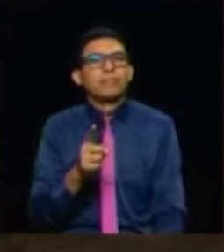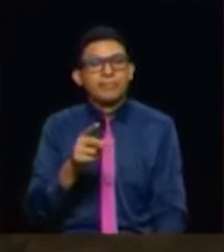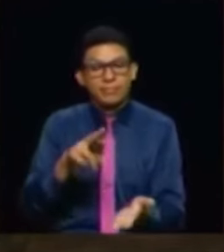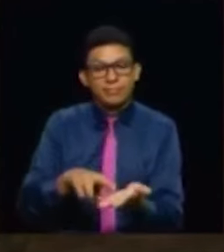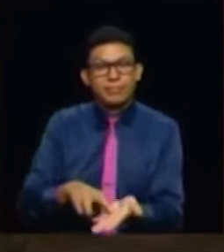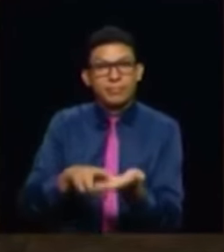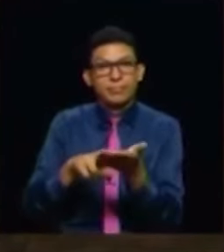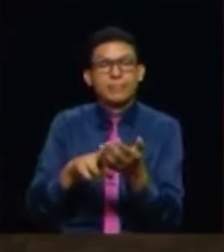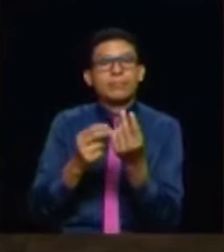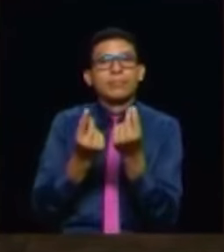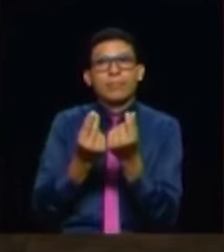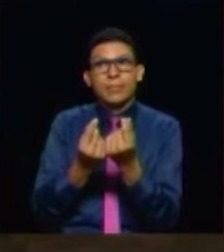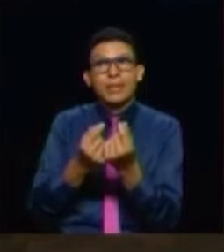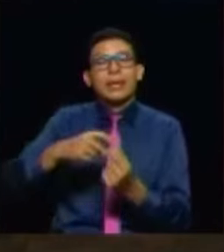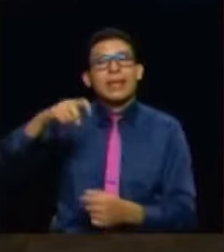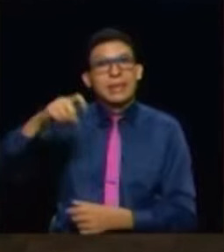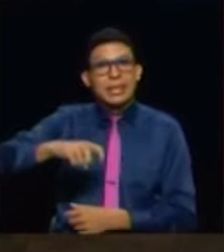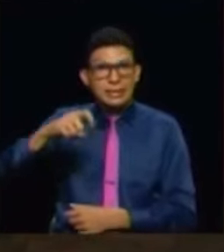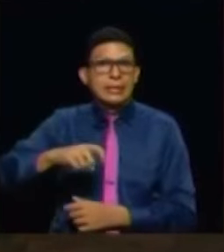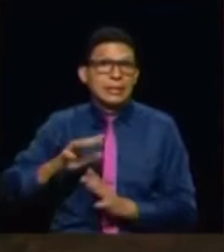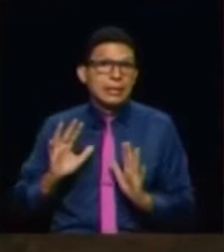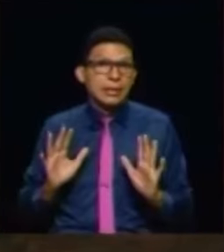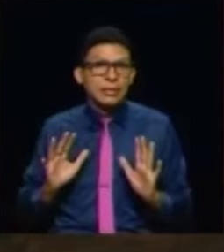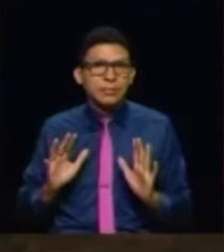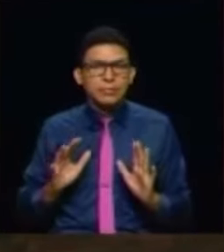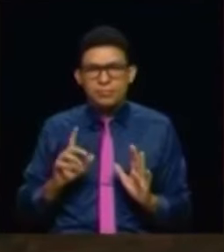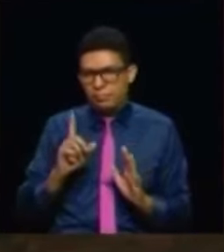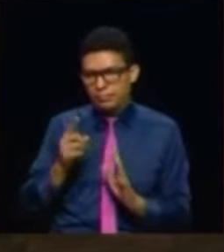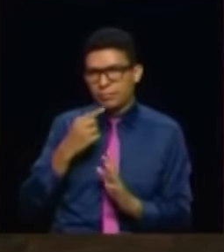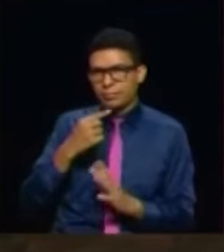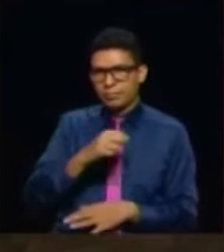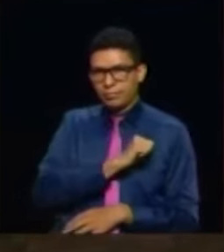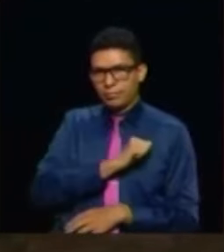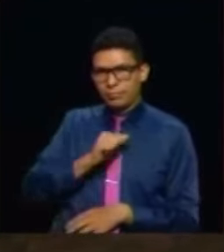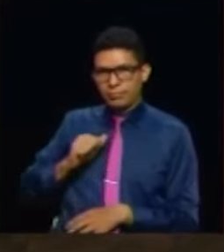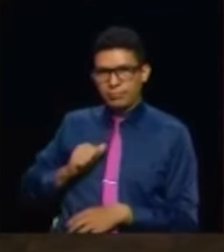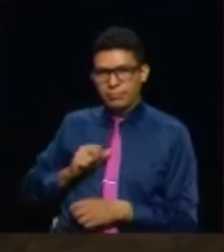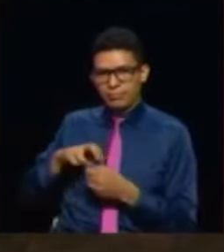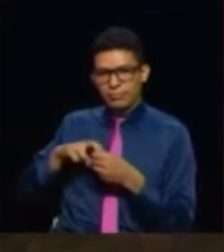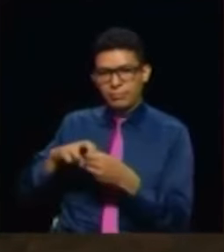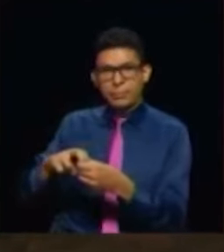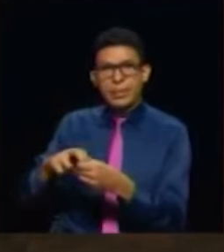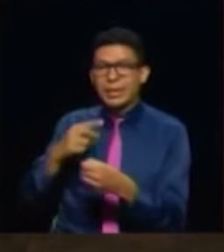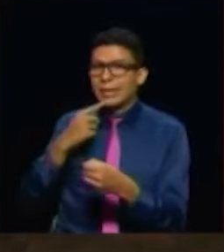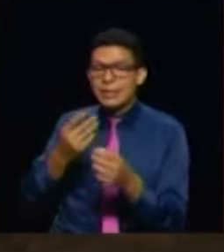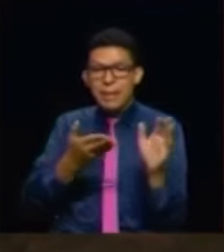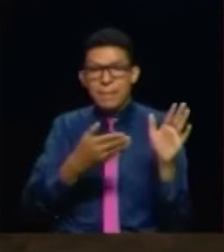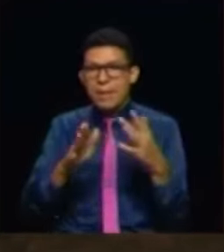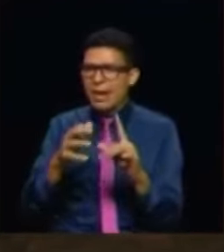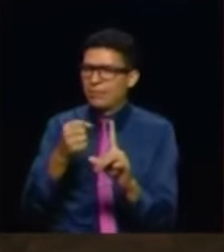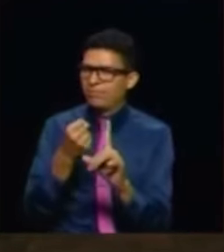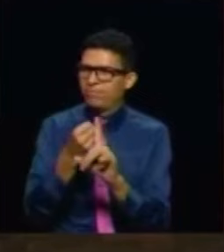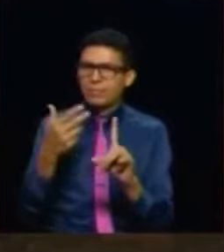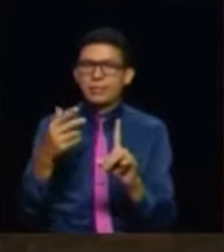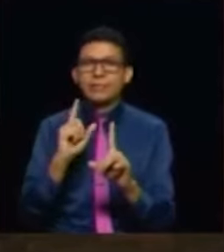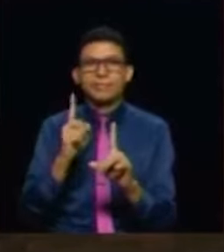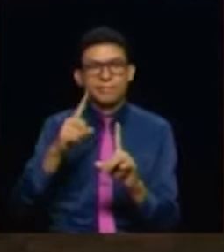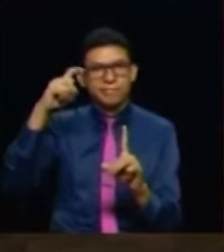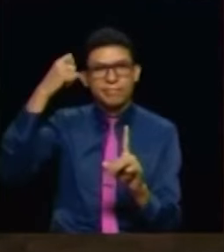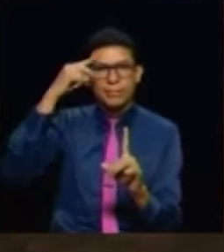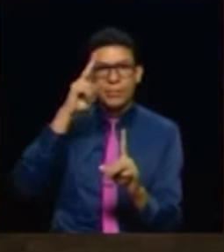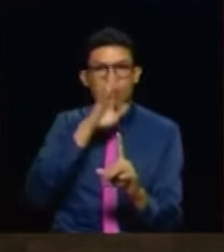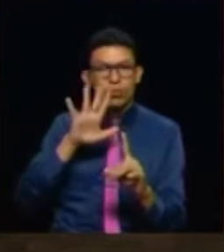reactivación económica que se necesita y que, según el sector privado, no se han implementado planes de choque por parte del gobierno